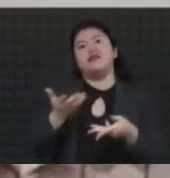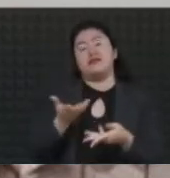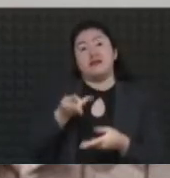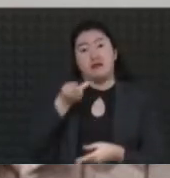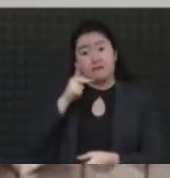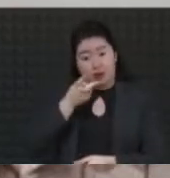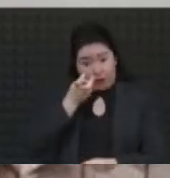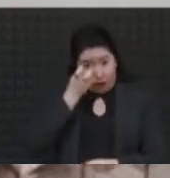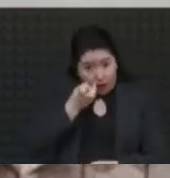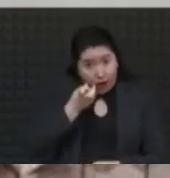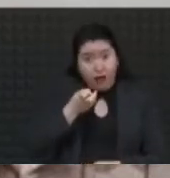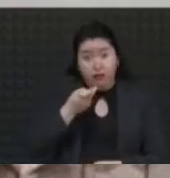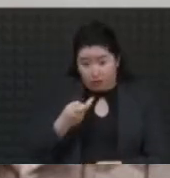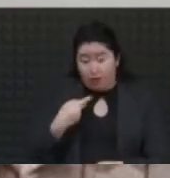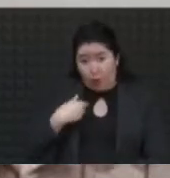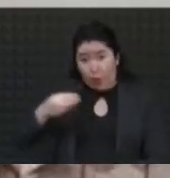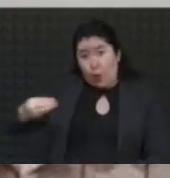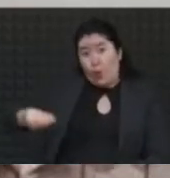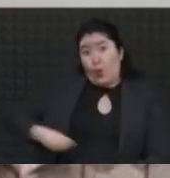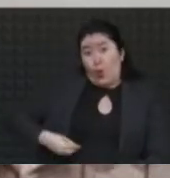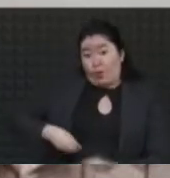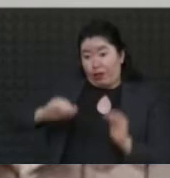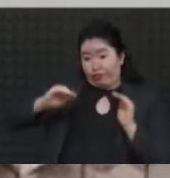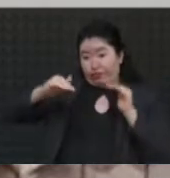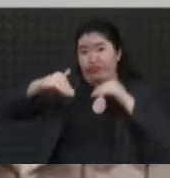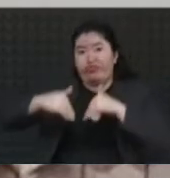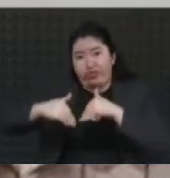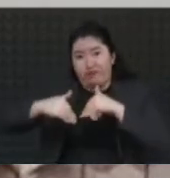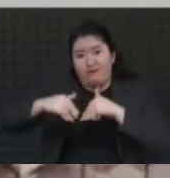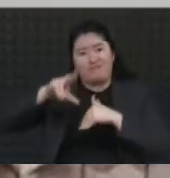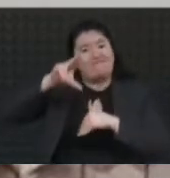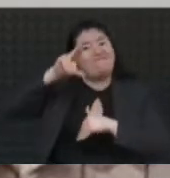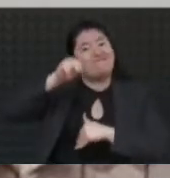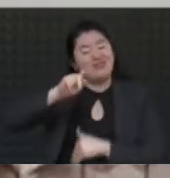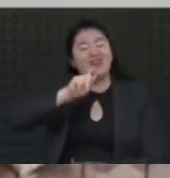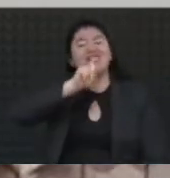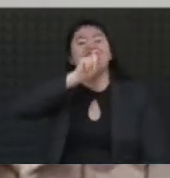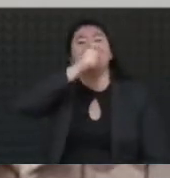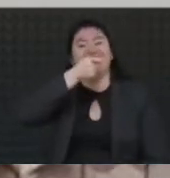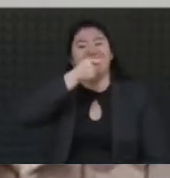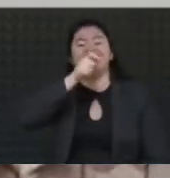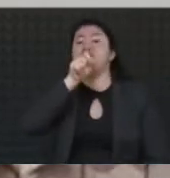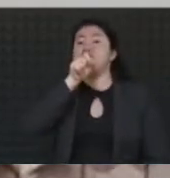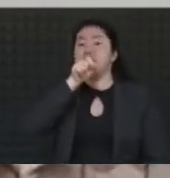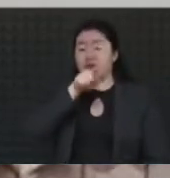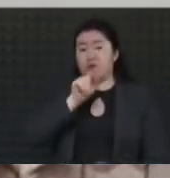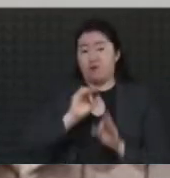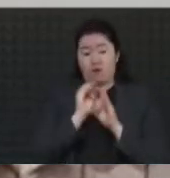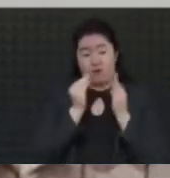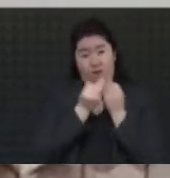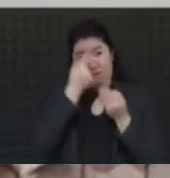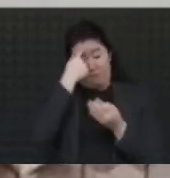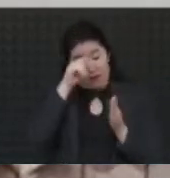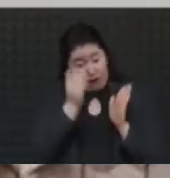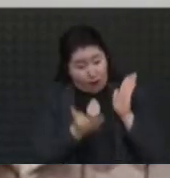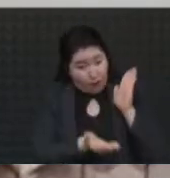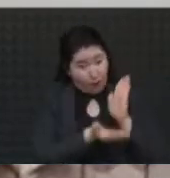la causa del colapso. La causa del colapso tiene que ver con las deficiencias en los procedimientos